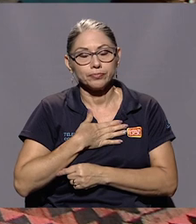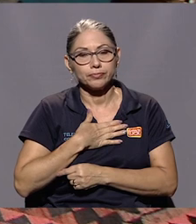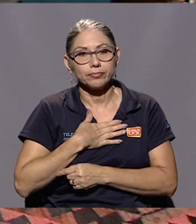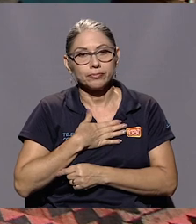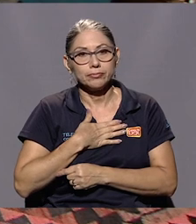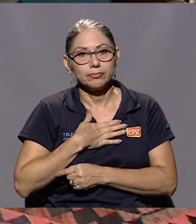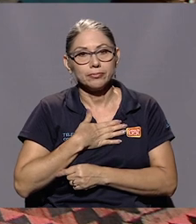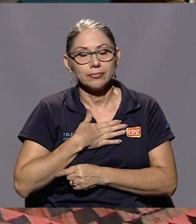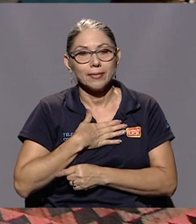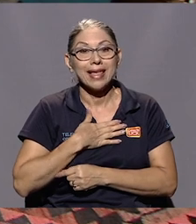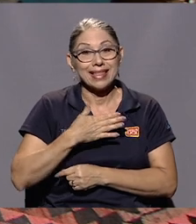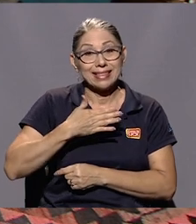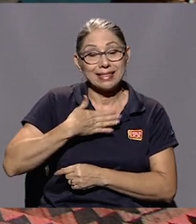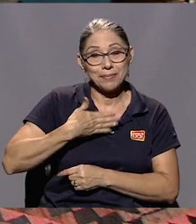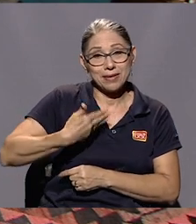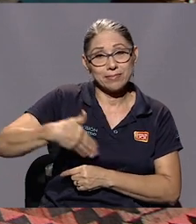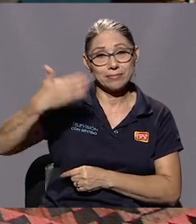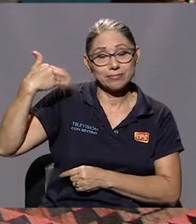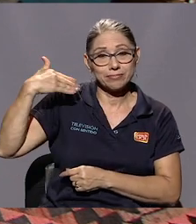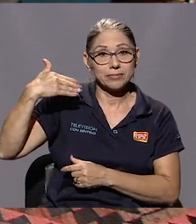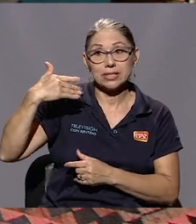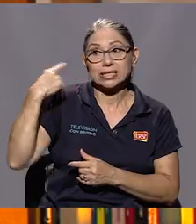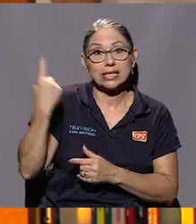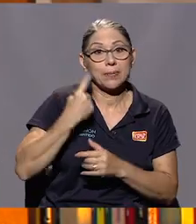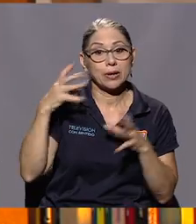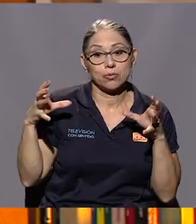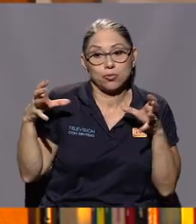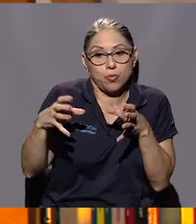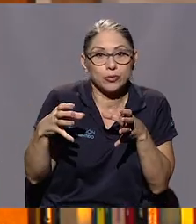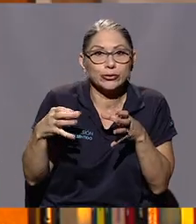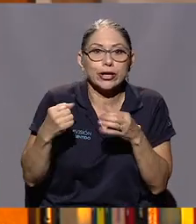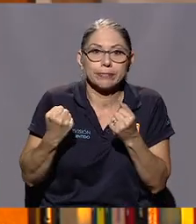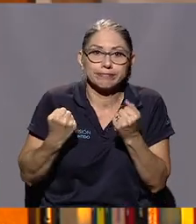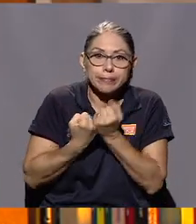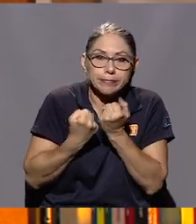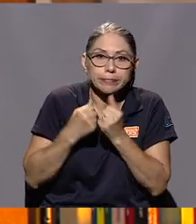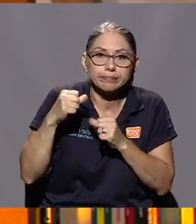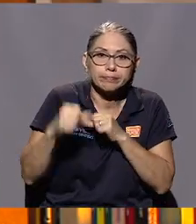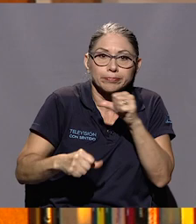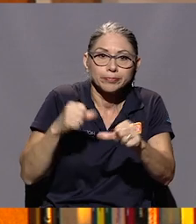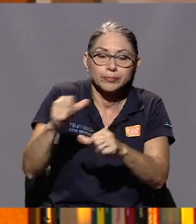militancia, de toda la vida.